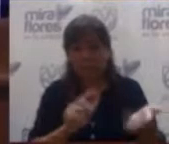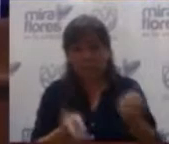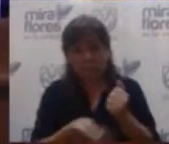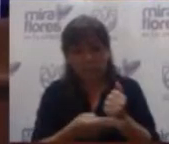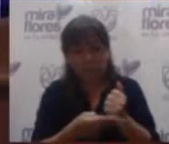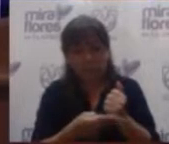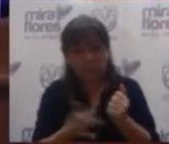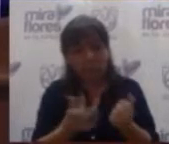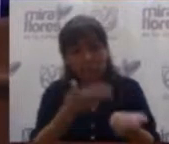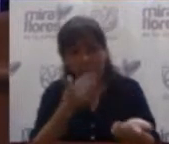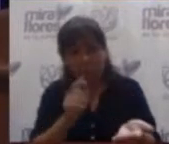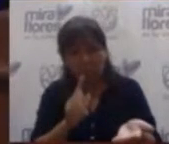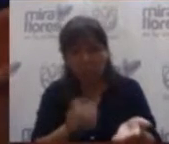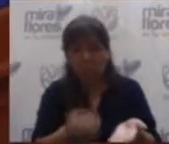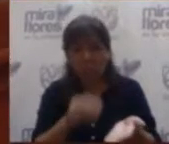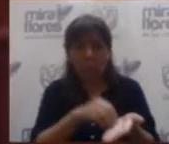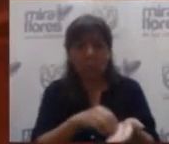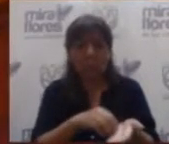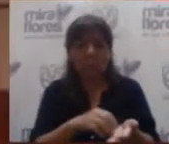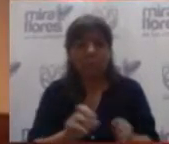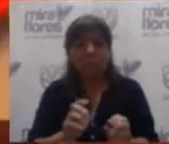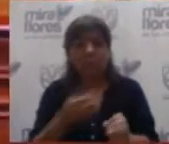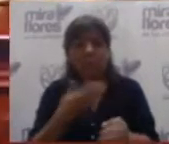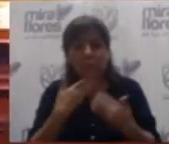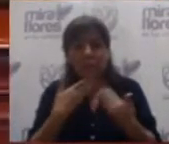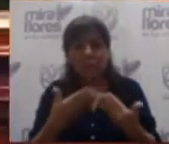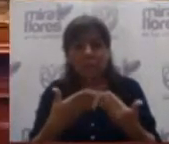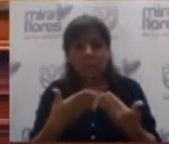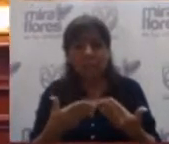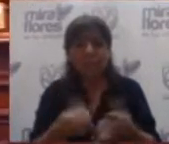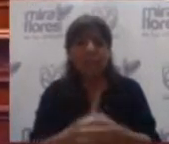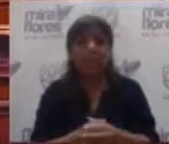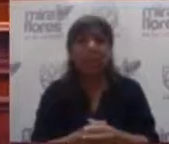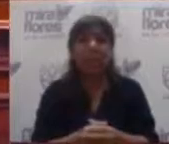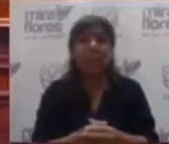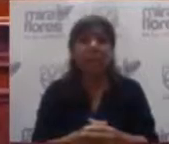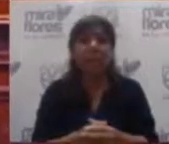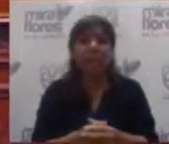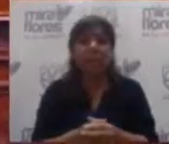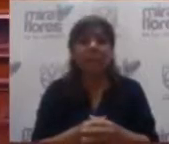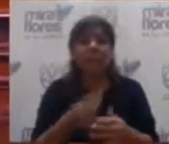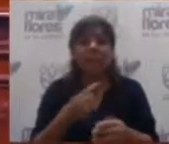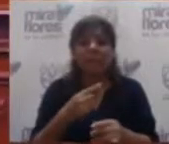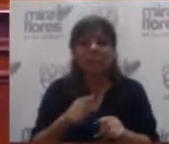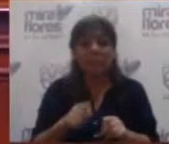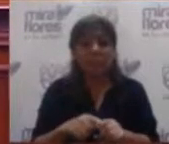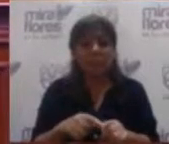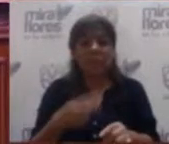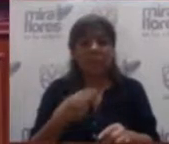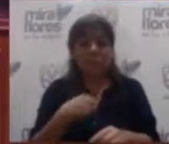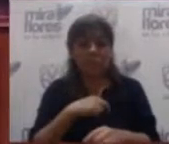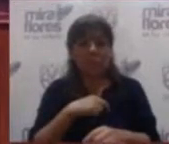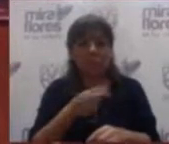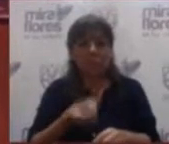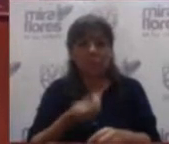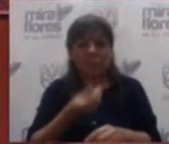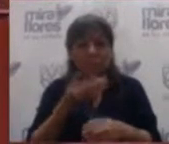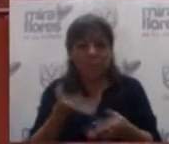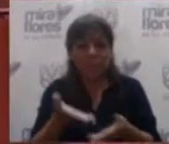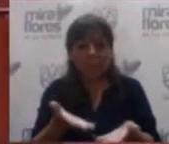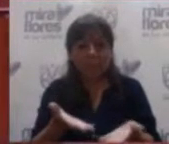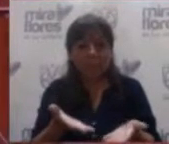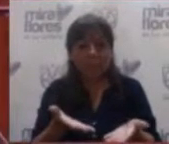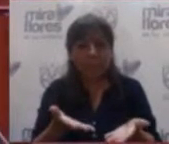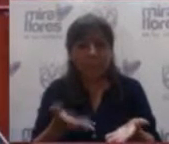¿no? Gracias. Yo quisiera hacer una sugerencia también, hay que ser un poco más claros también en expresar las cosas, porque cuando